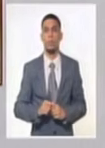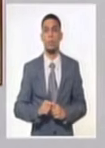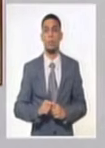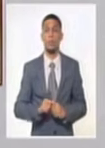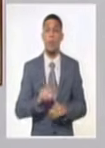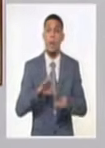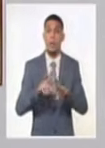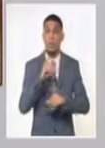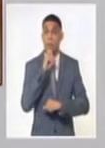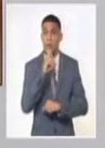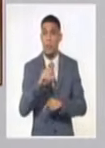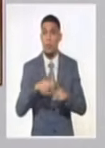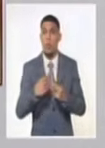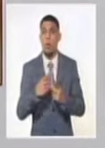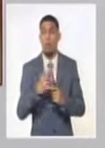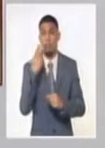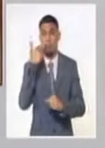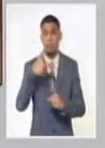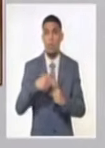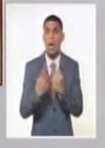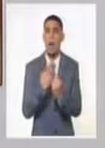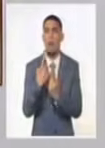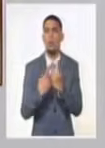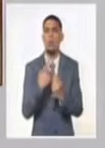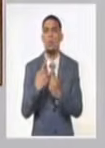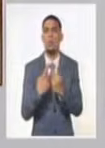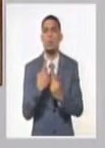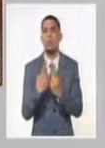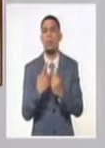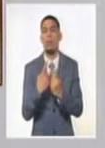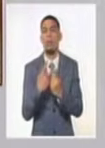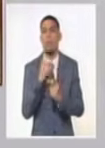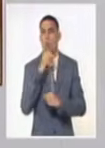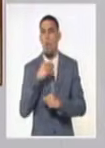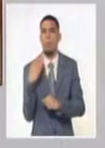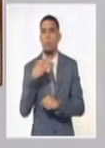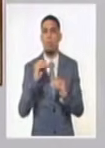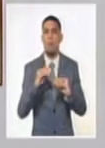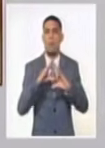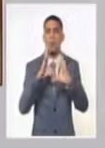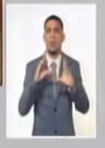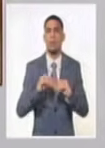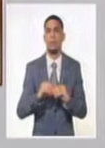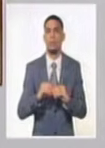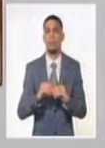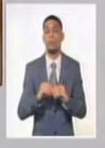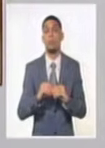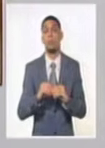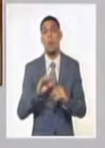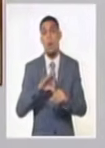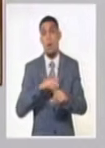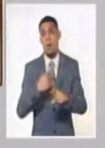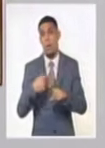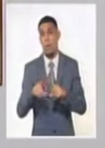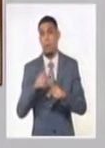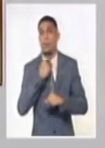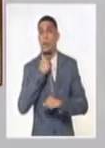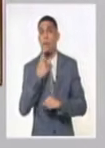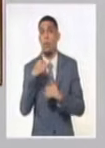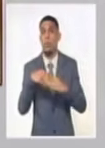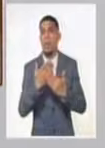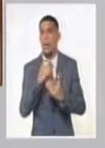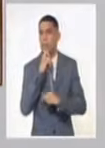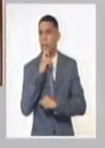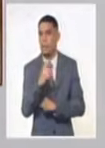de los aseguramientos, algunos han tenido que ir a una sola sesión. En algún momento ha habido que compartir con las familias que ha habido un día que no ha podido abrir